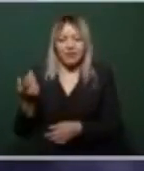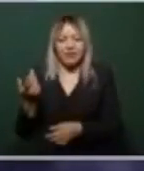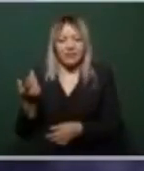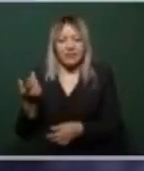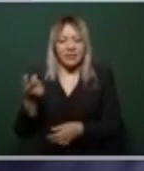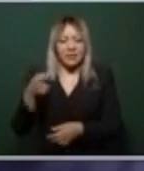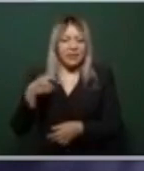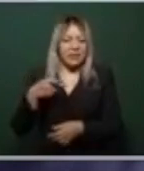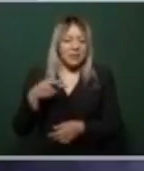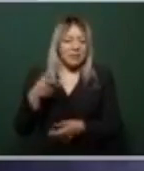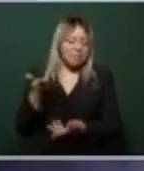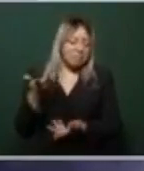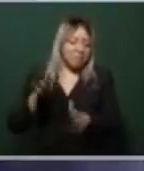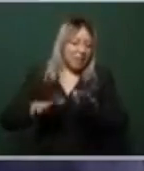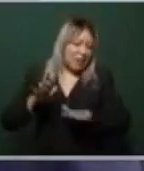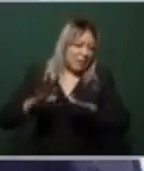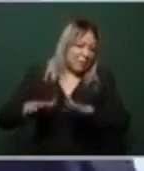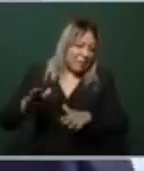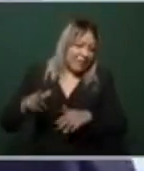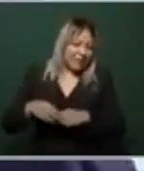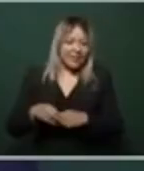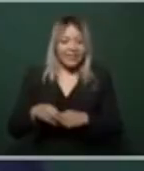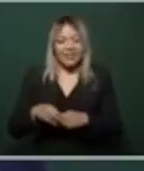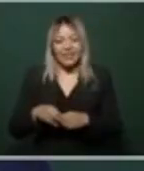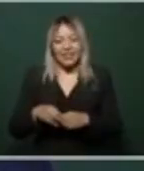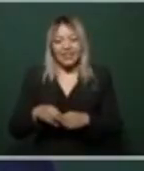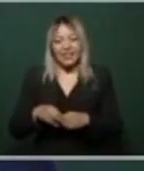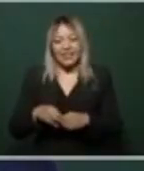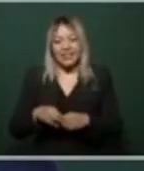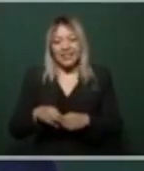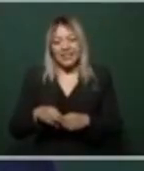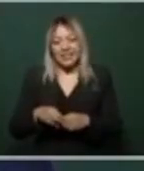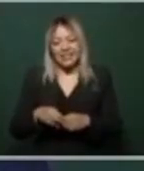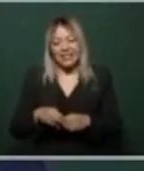¿sí?, porque de